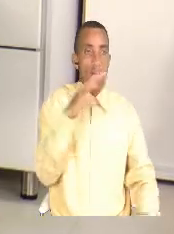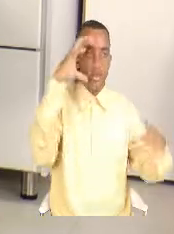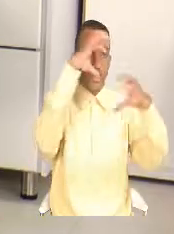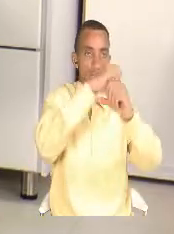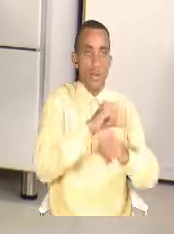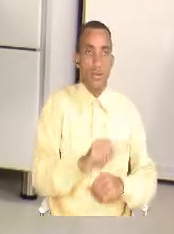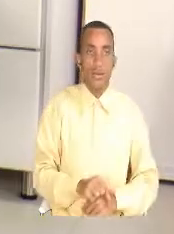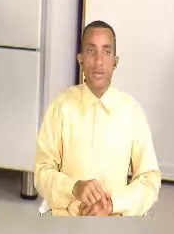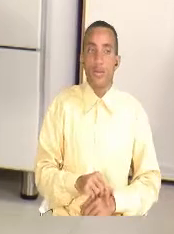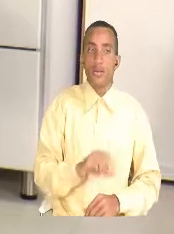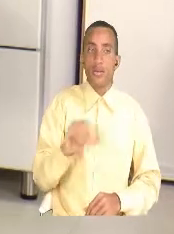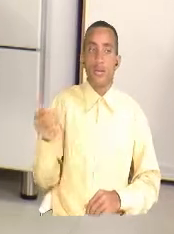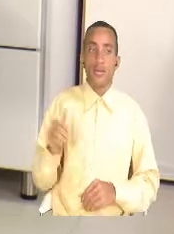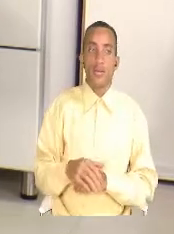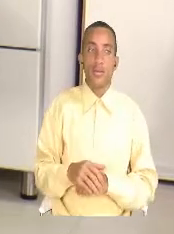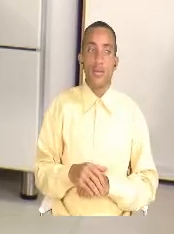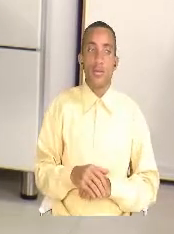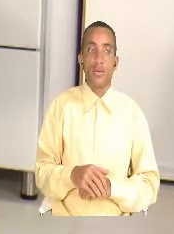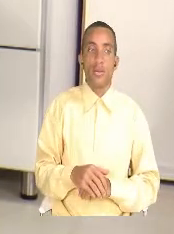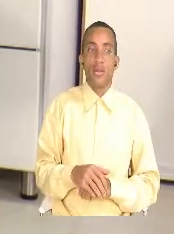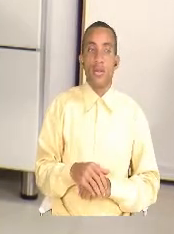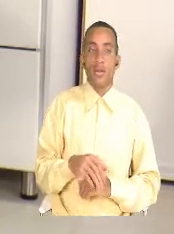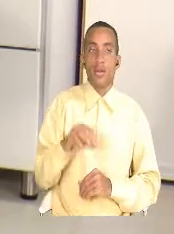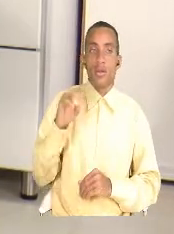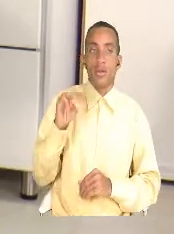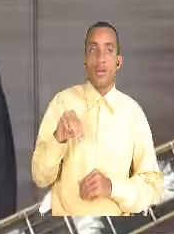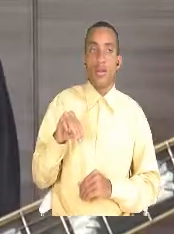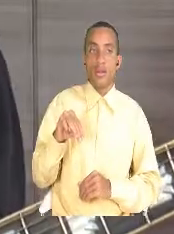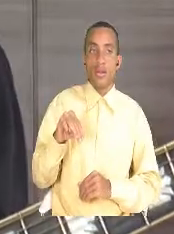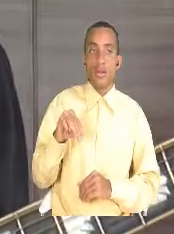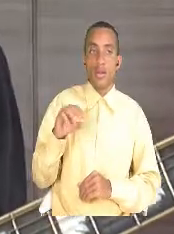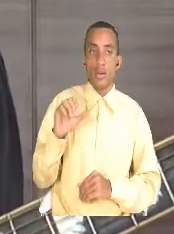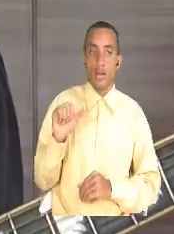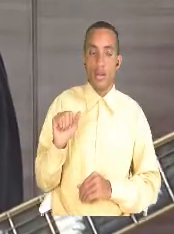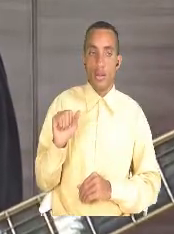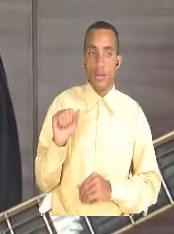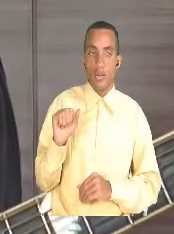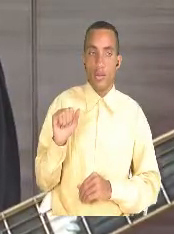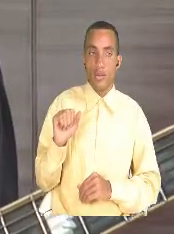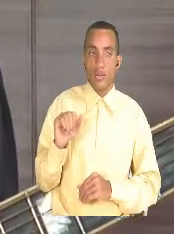Música Alternativa de Barranca Bermeja. Es la asociación de los músicos